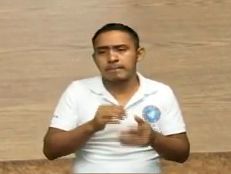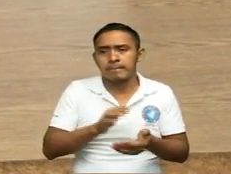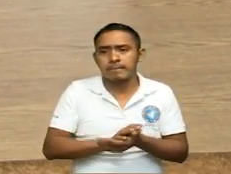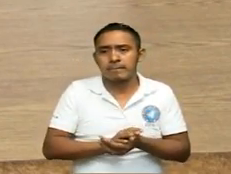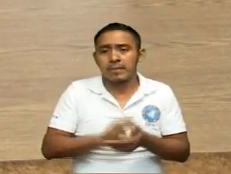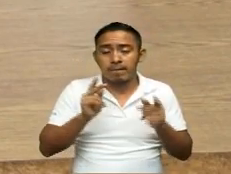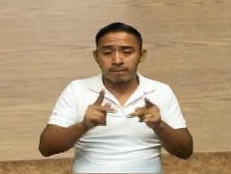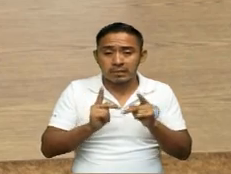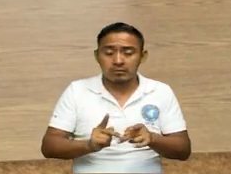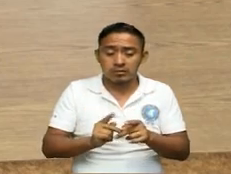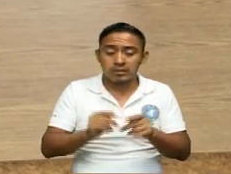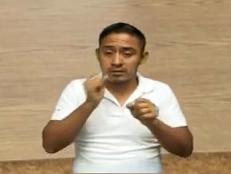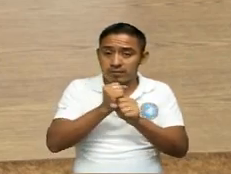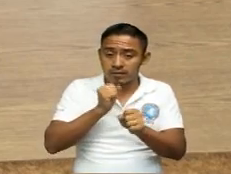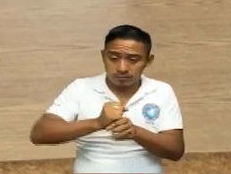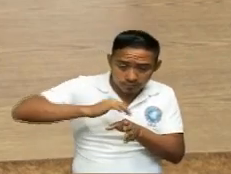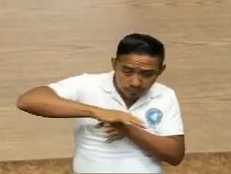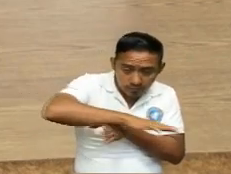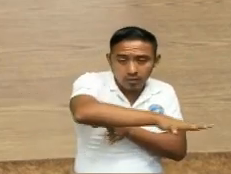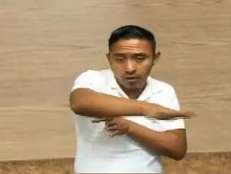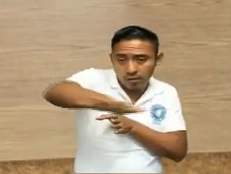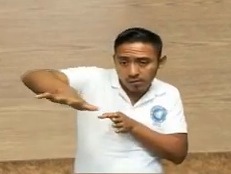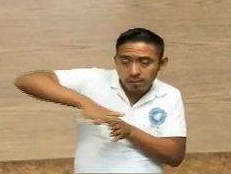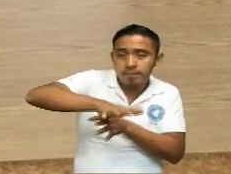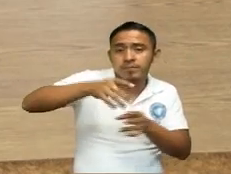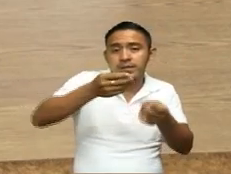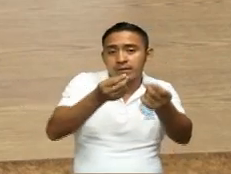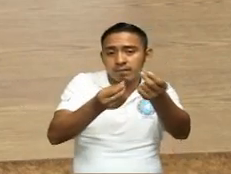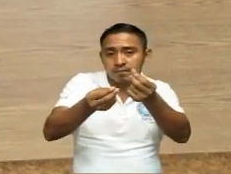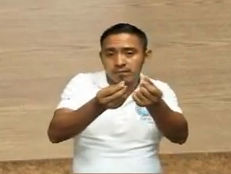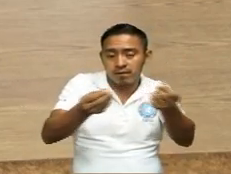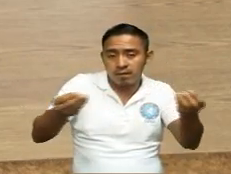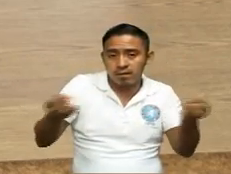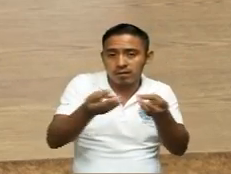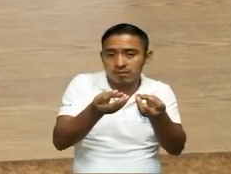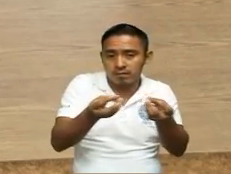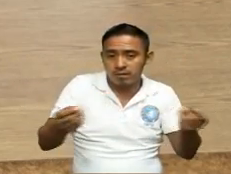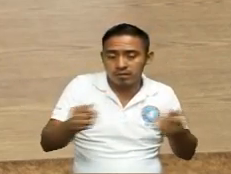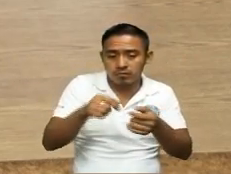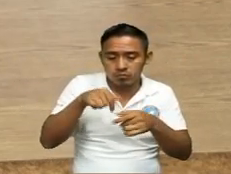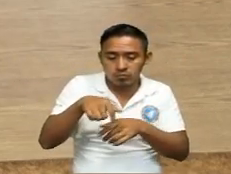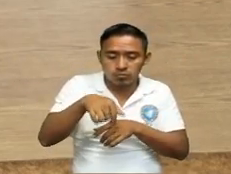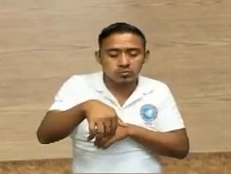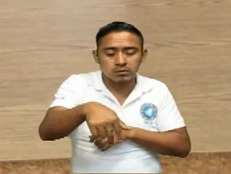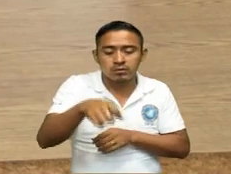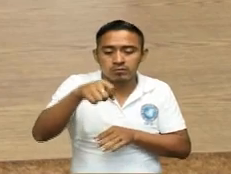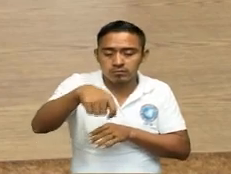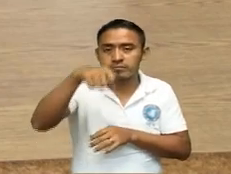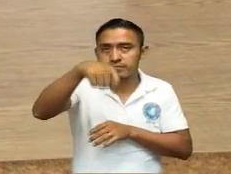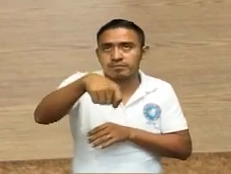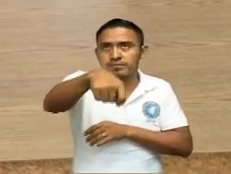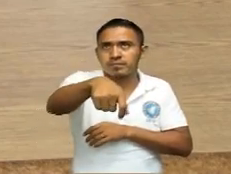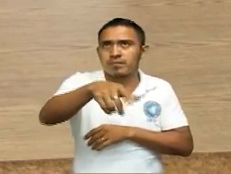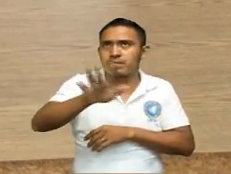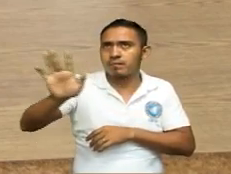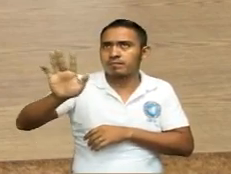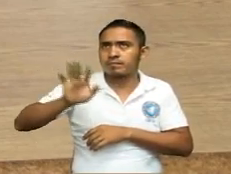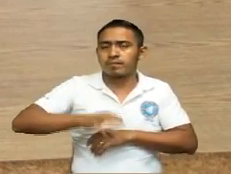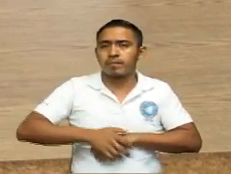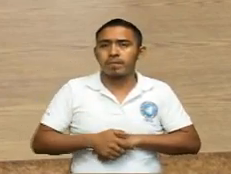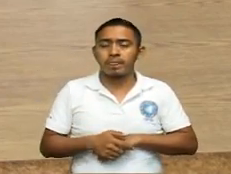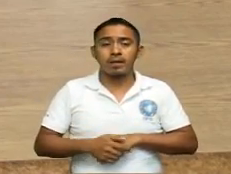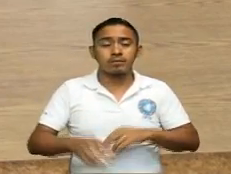un agricultor, está en contacto con la tierra, obviamente, o está en contacto con otras sustancias, no sé. Pues, mire, el tema del